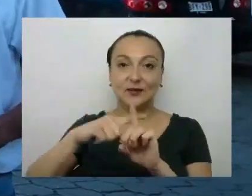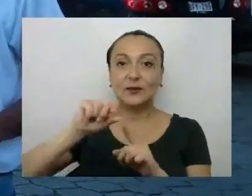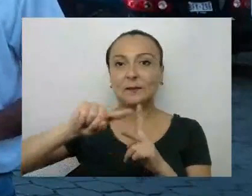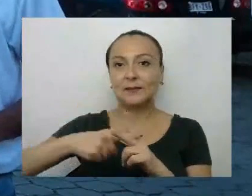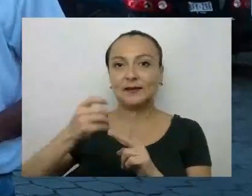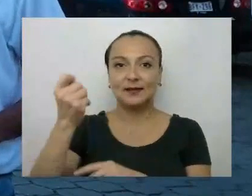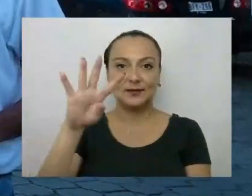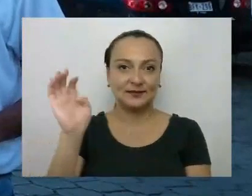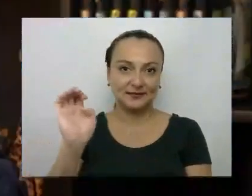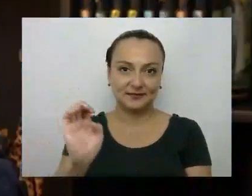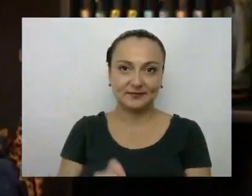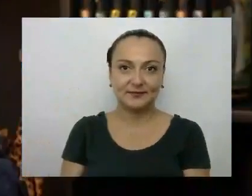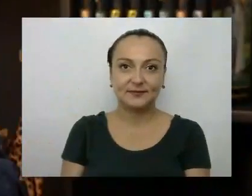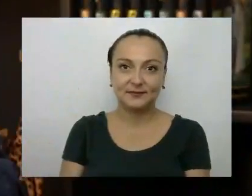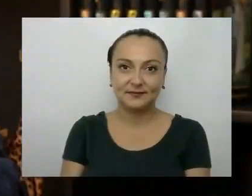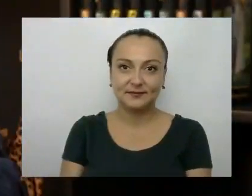enero.